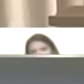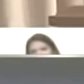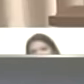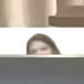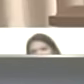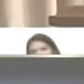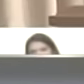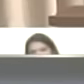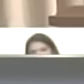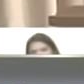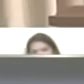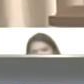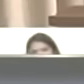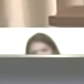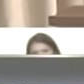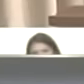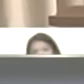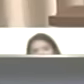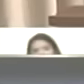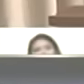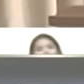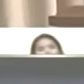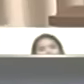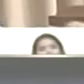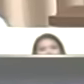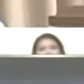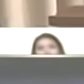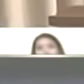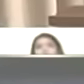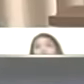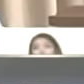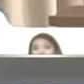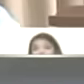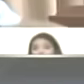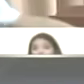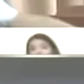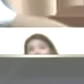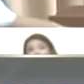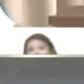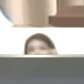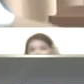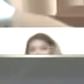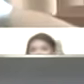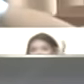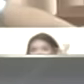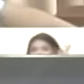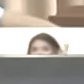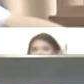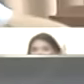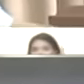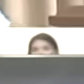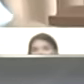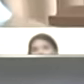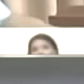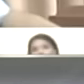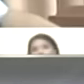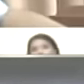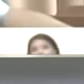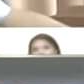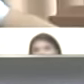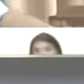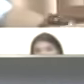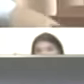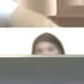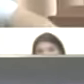Corpoelec. Igualmente, se suscitó un hecho. Yo quiero informar a la colectividad que estas carpetas yo